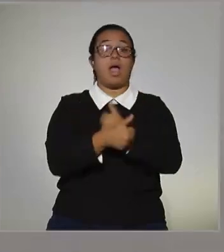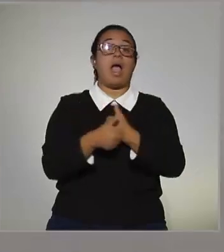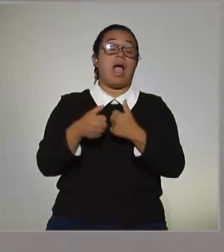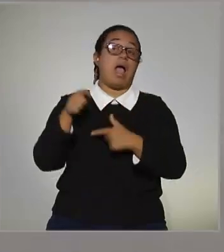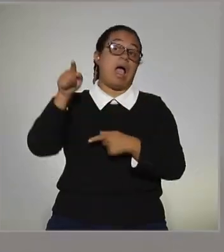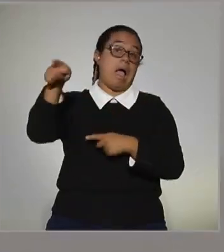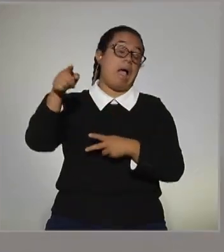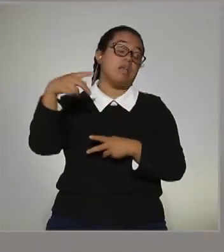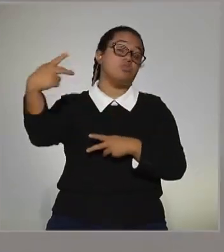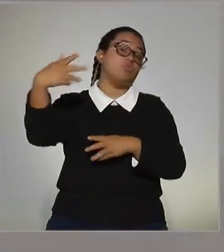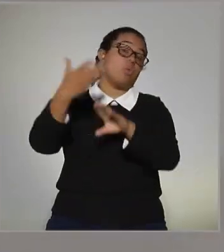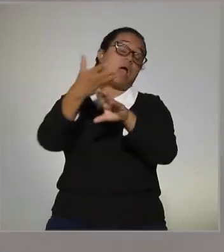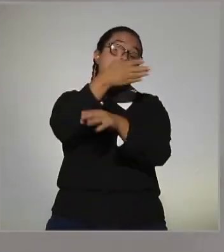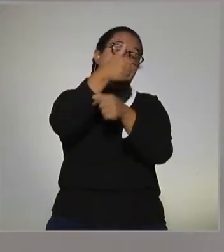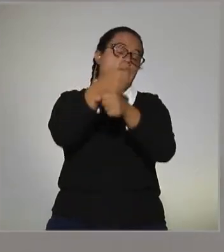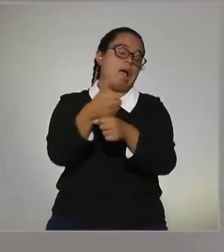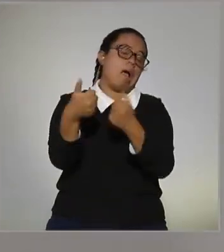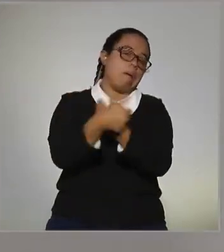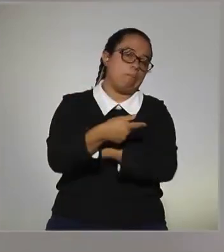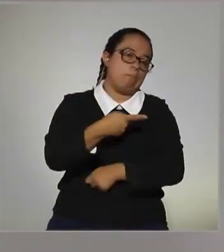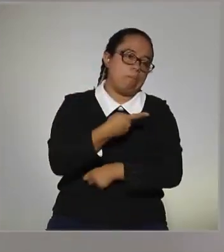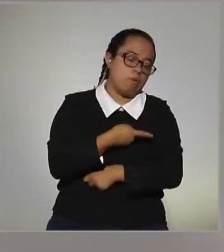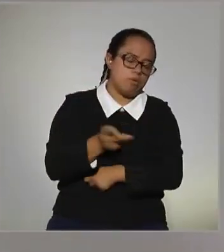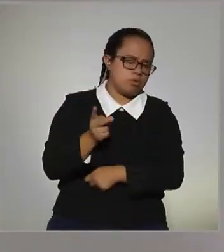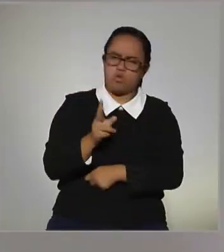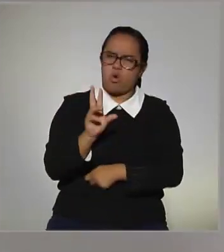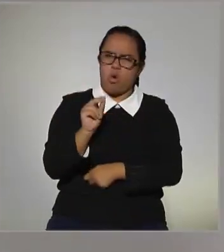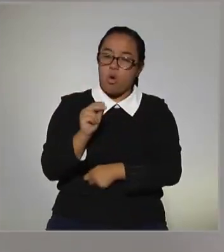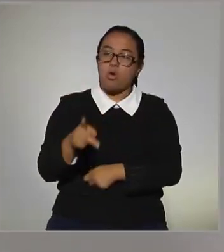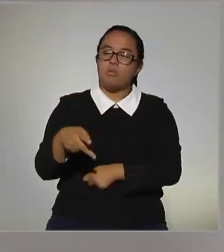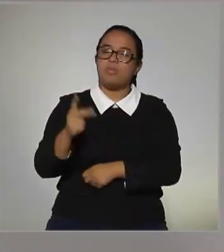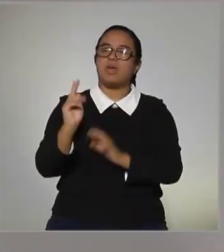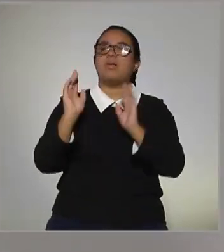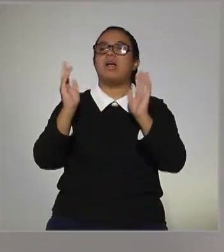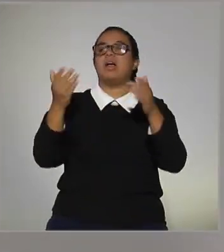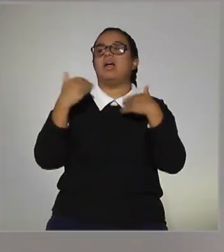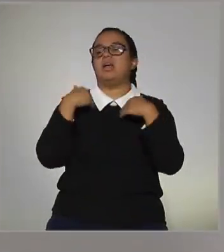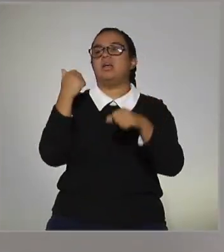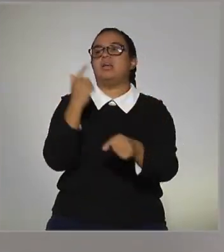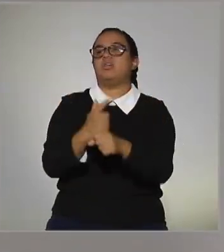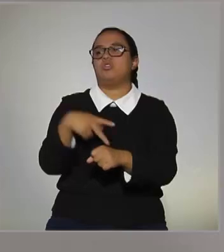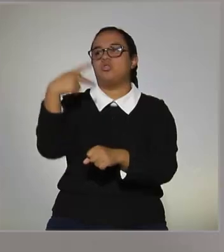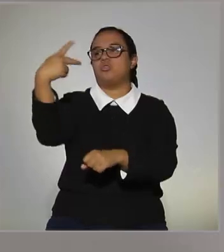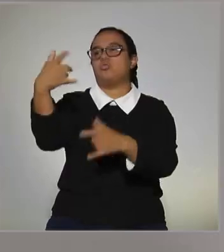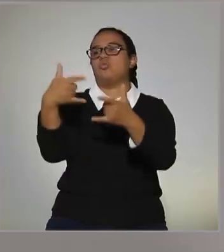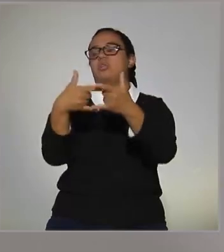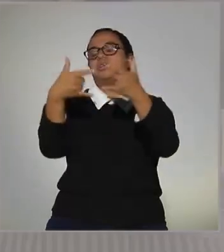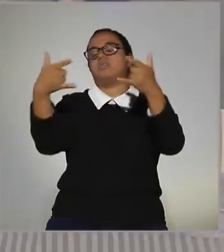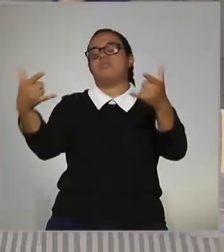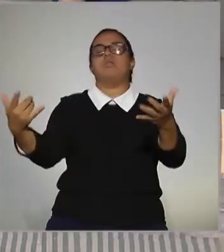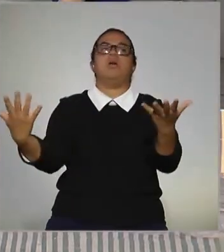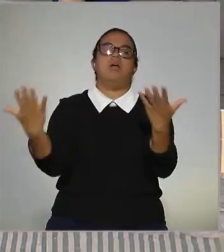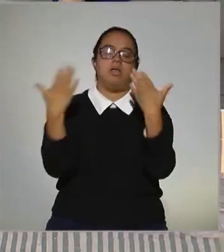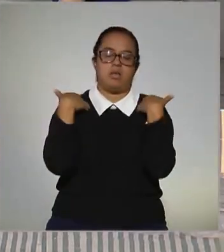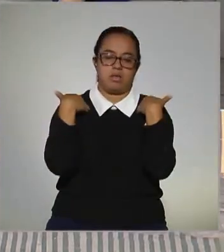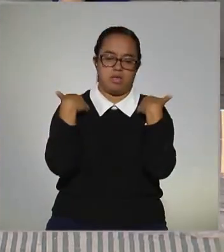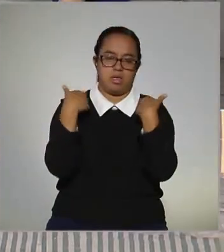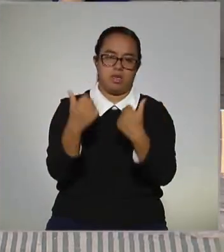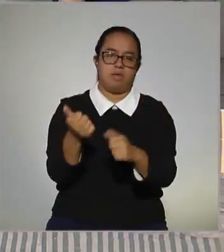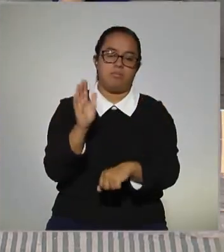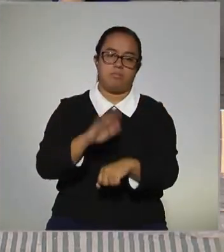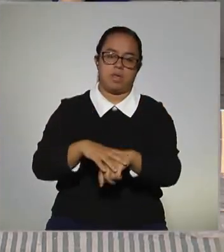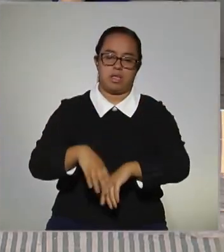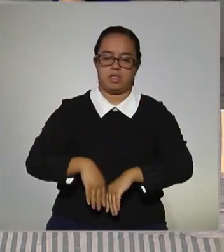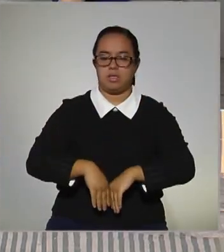algo que fue padecido, pero sí puede darle como otra relectura a la historia de aquella persona con la cual no me he